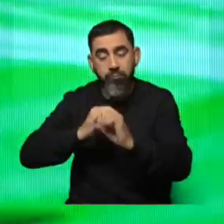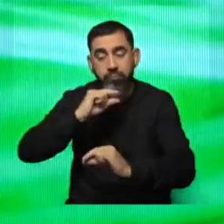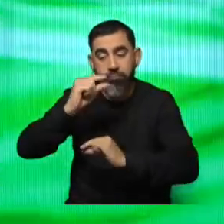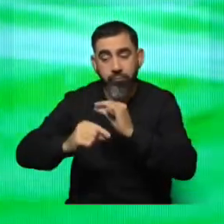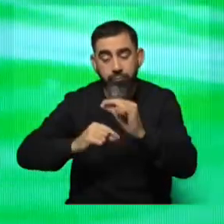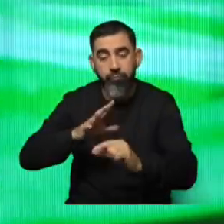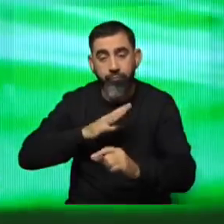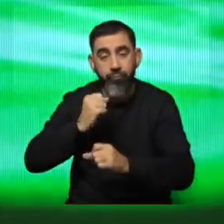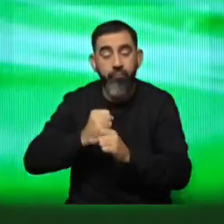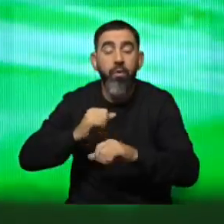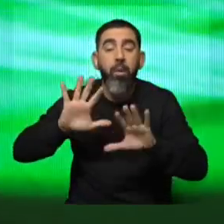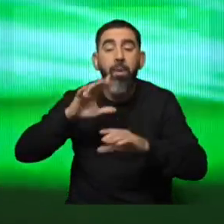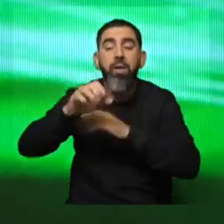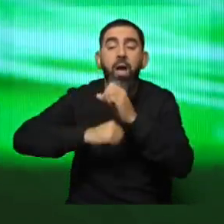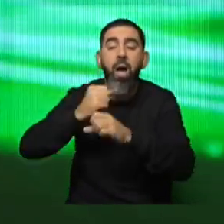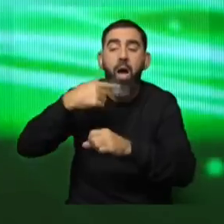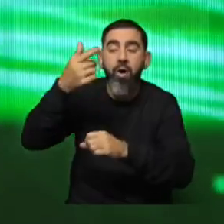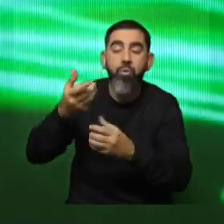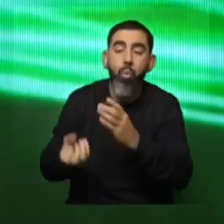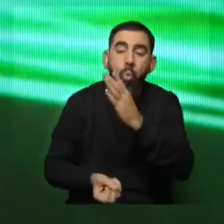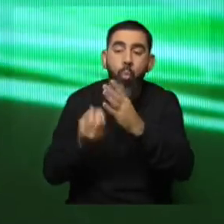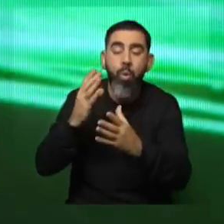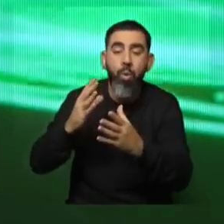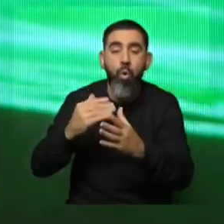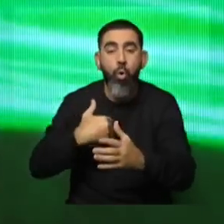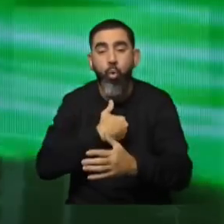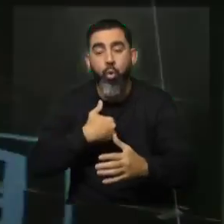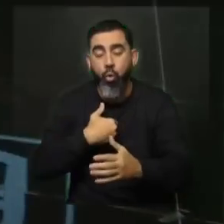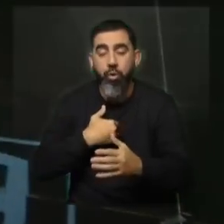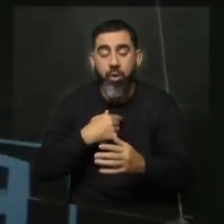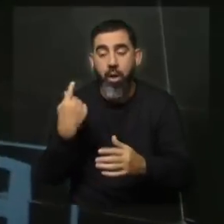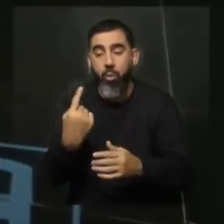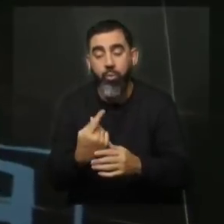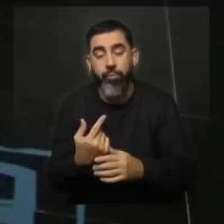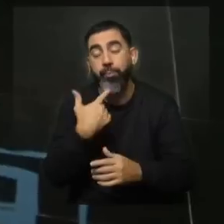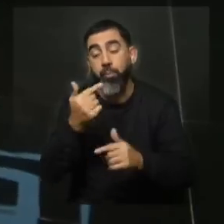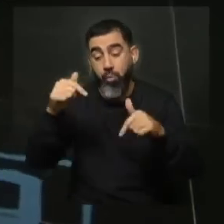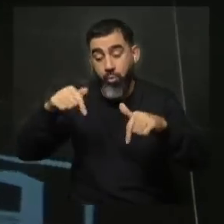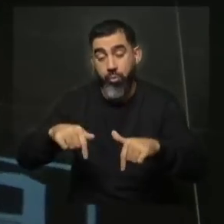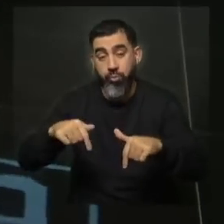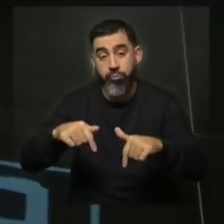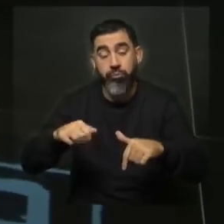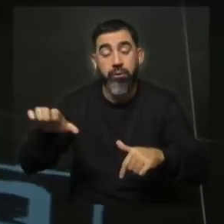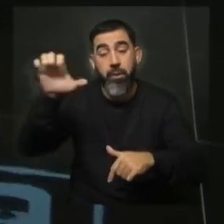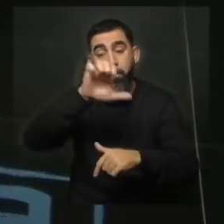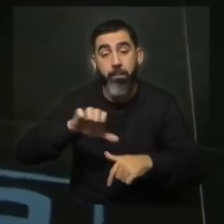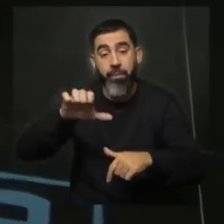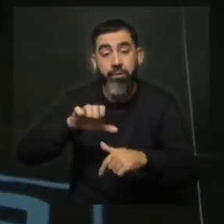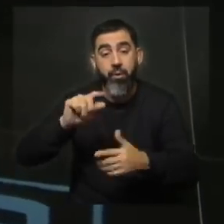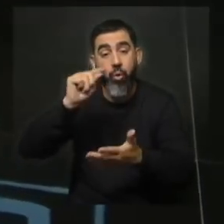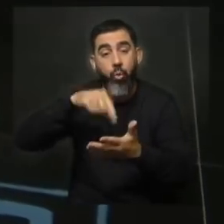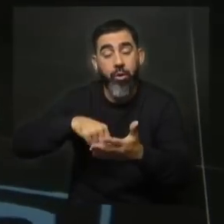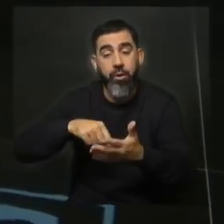en unos años este tenemos nuevas nuevas funciones nuevas funcionalidades de hecho por ejemplo hoy muchas empresas están tomando